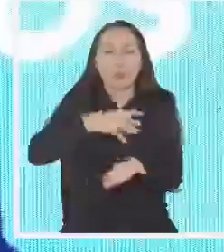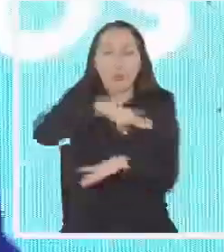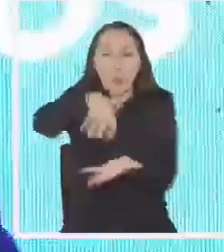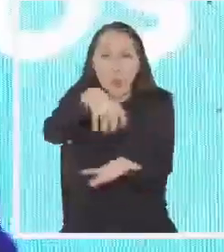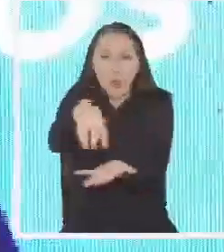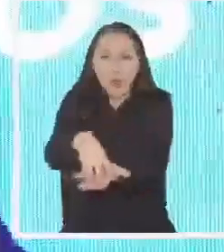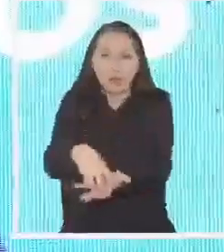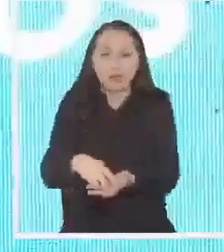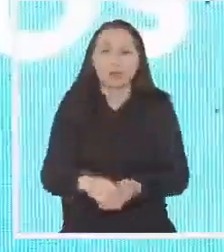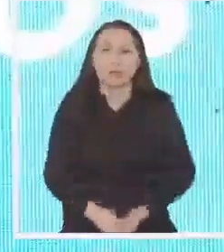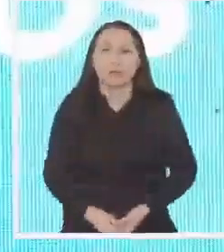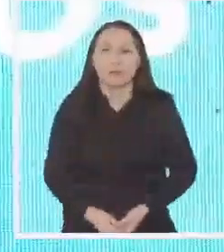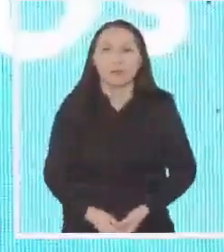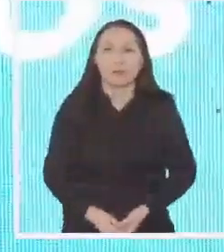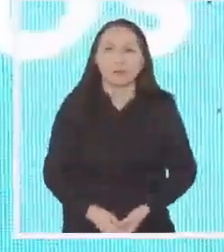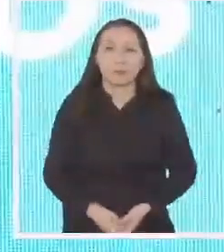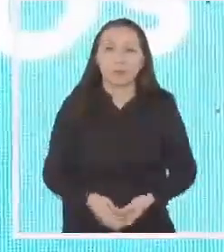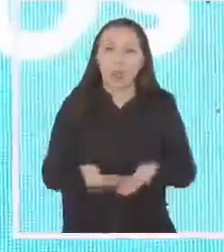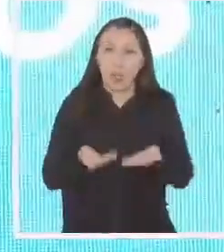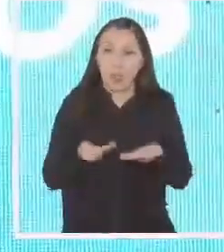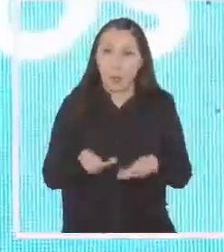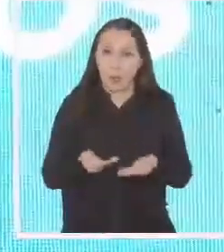Ahora,